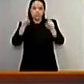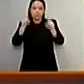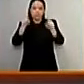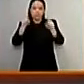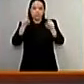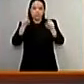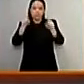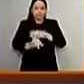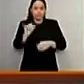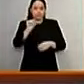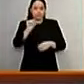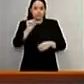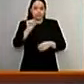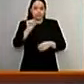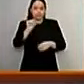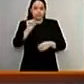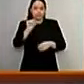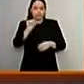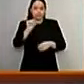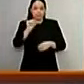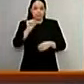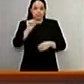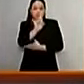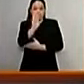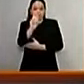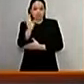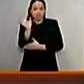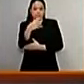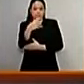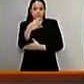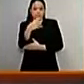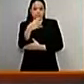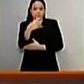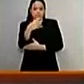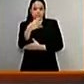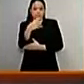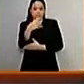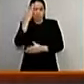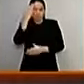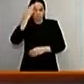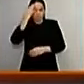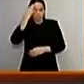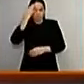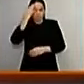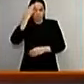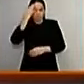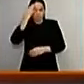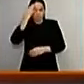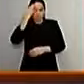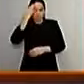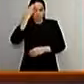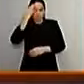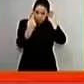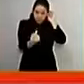números relacionados 80 y 07. Ahora conoceremos el número ganador para más 1.